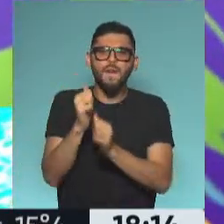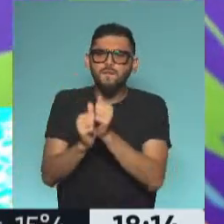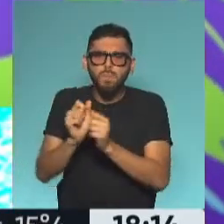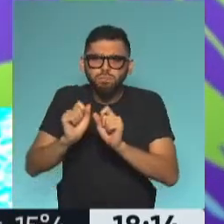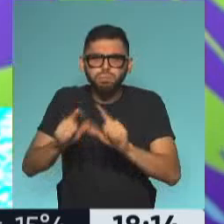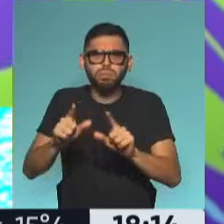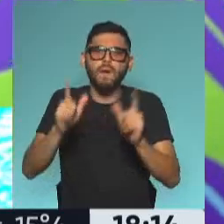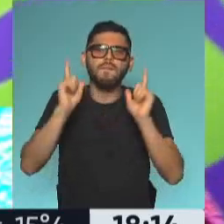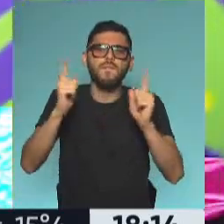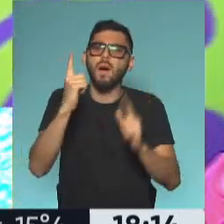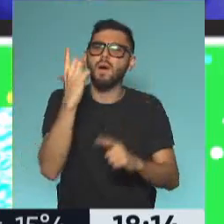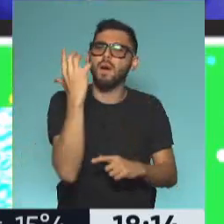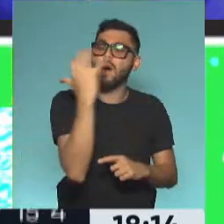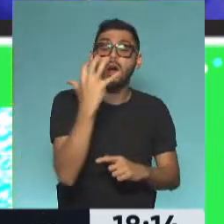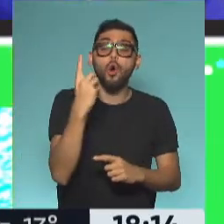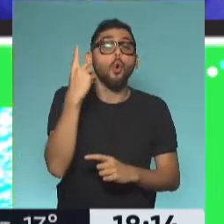el placer?